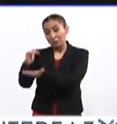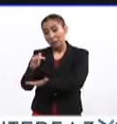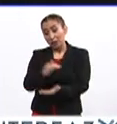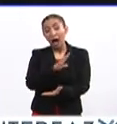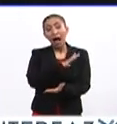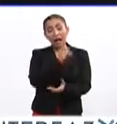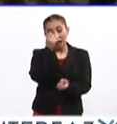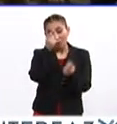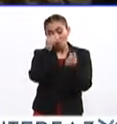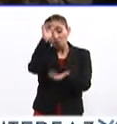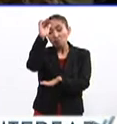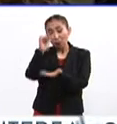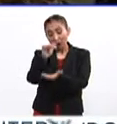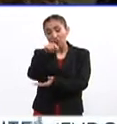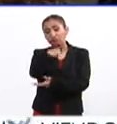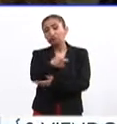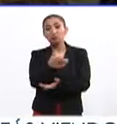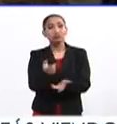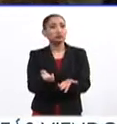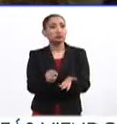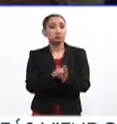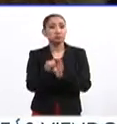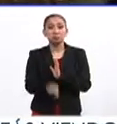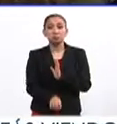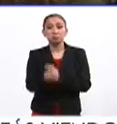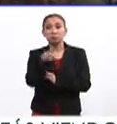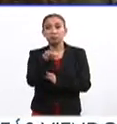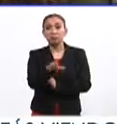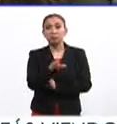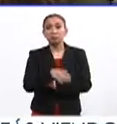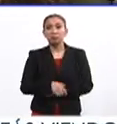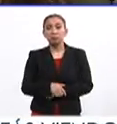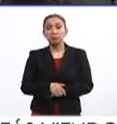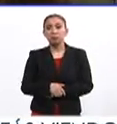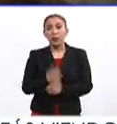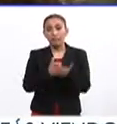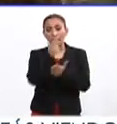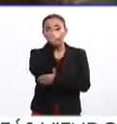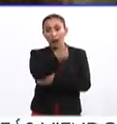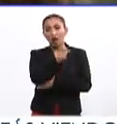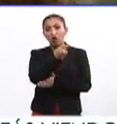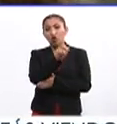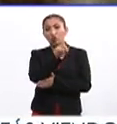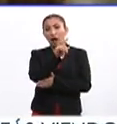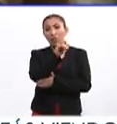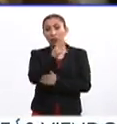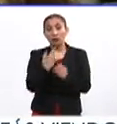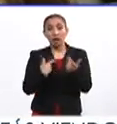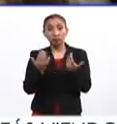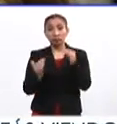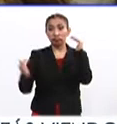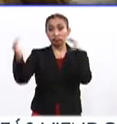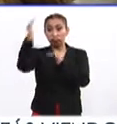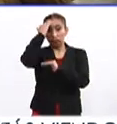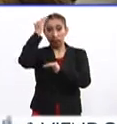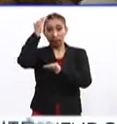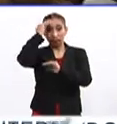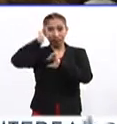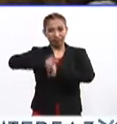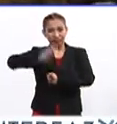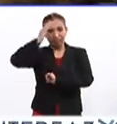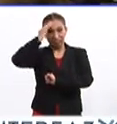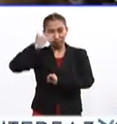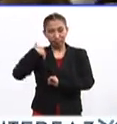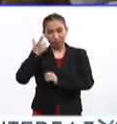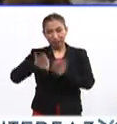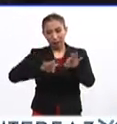Hay disminución en el pago de sueldos de los altos servidores